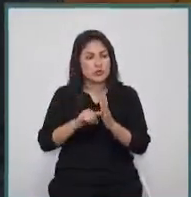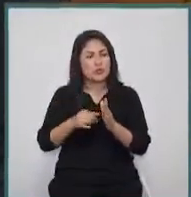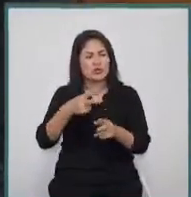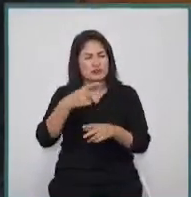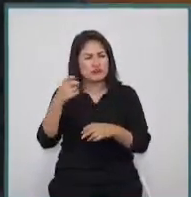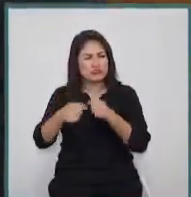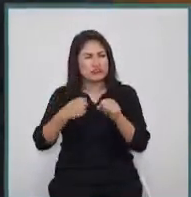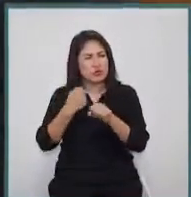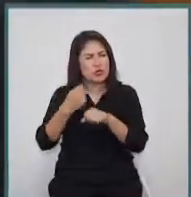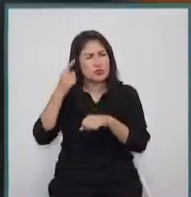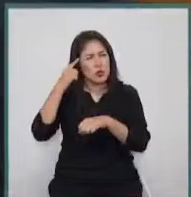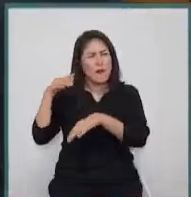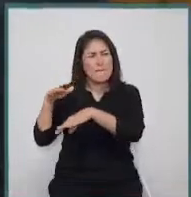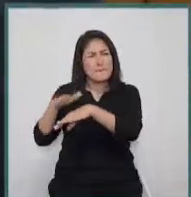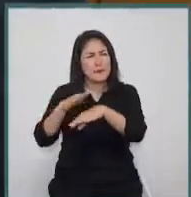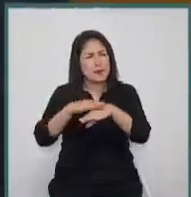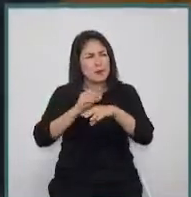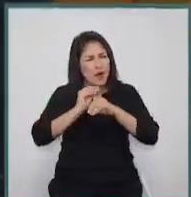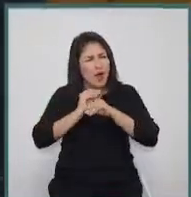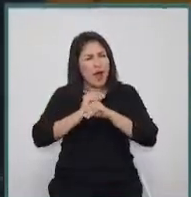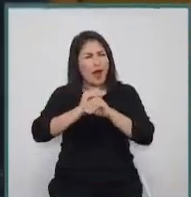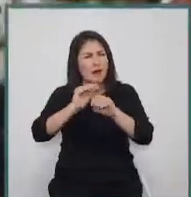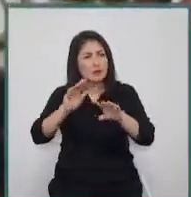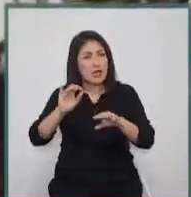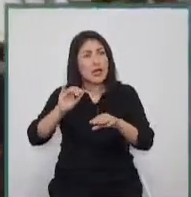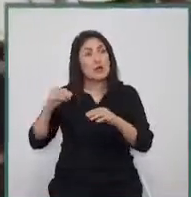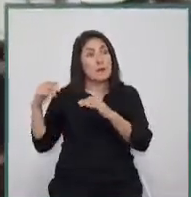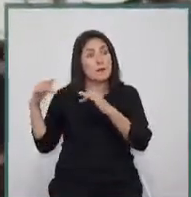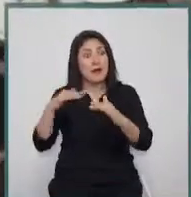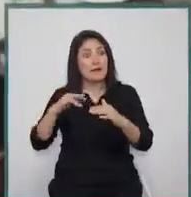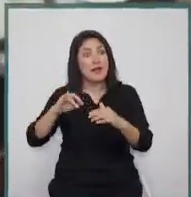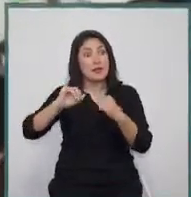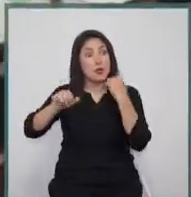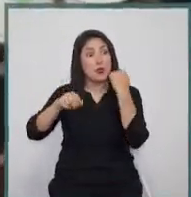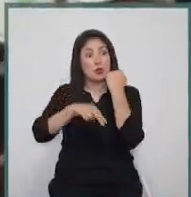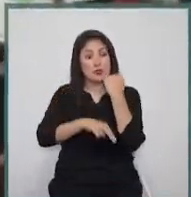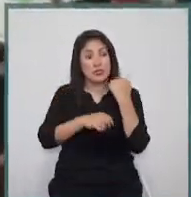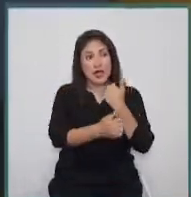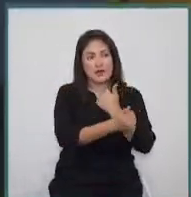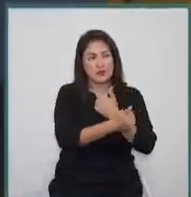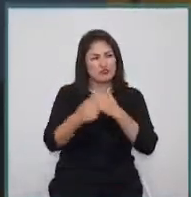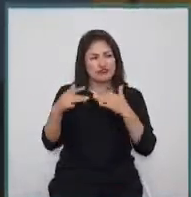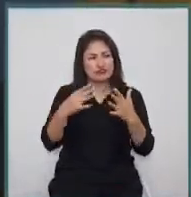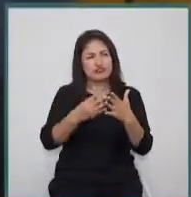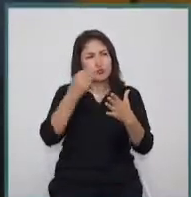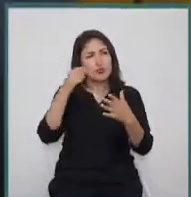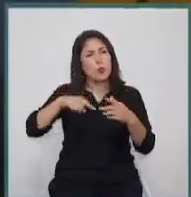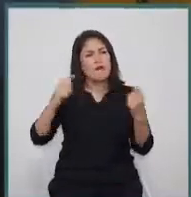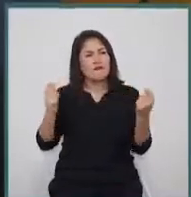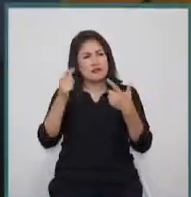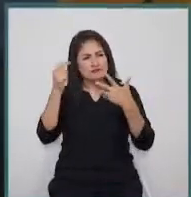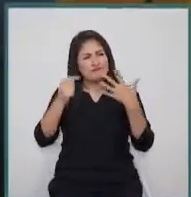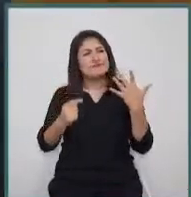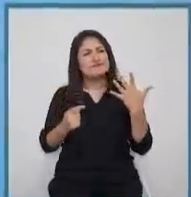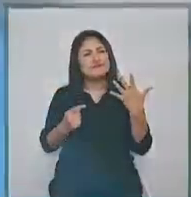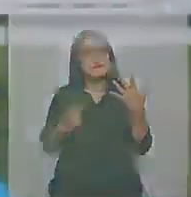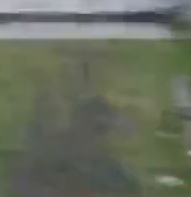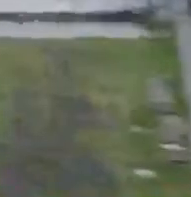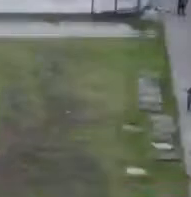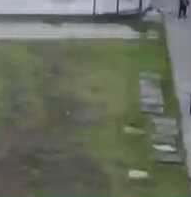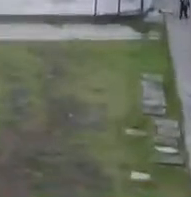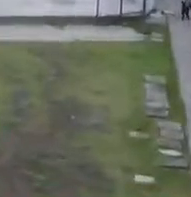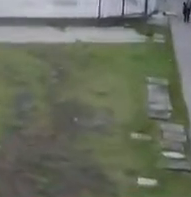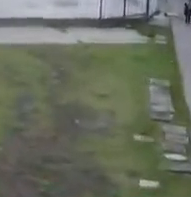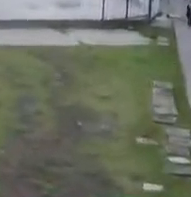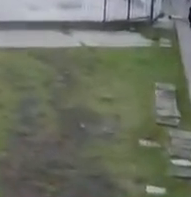Bicentenario estamos llevando este mensaje reivindicativo de la importancia de las batallas de Junín y Ayacucho todo el Perú a través de las fiestas más importantes.